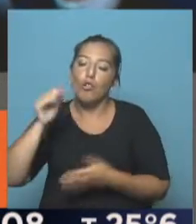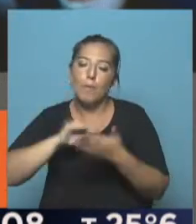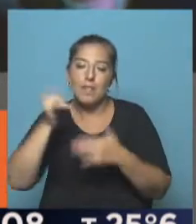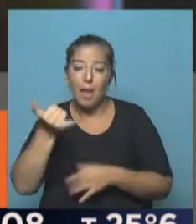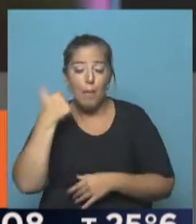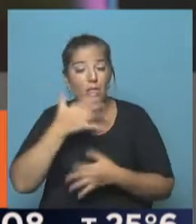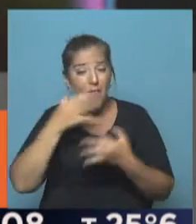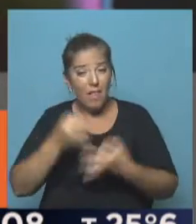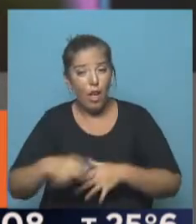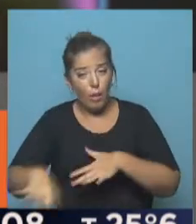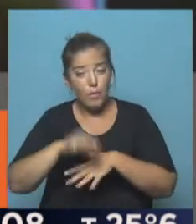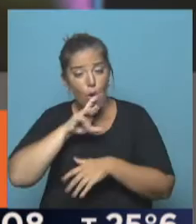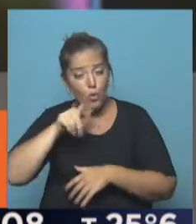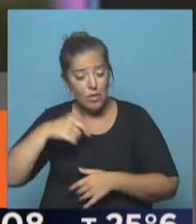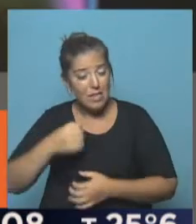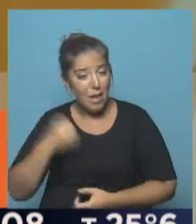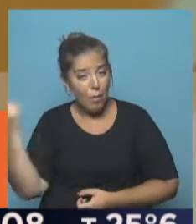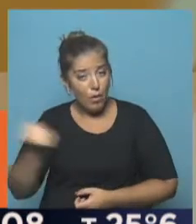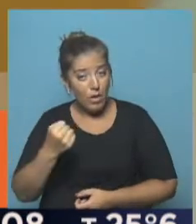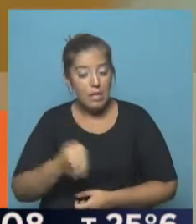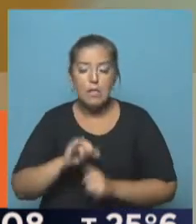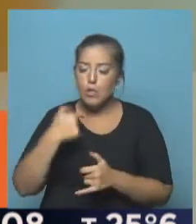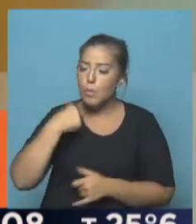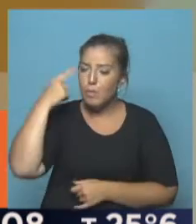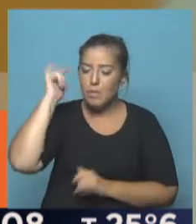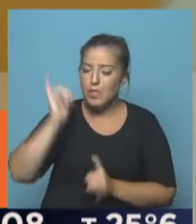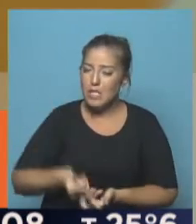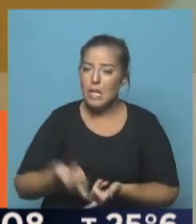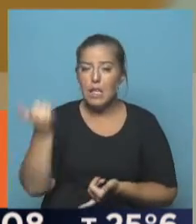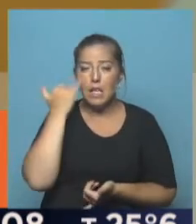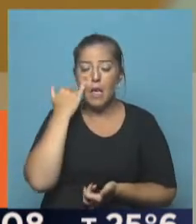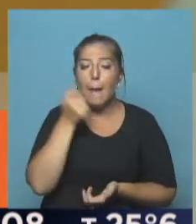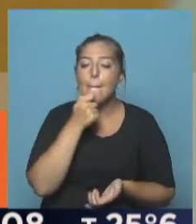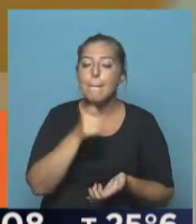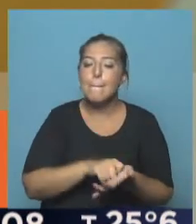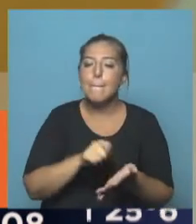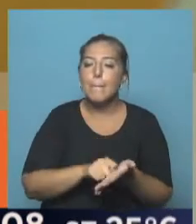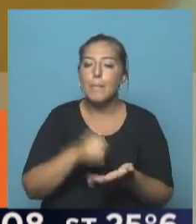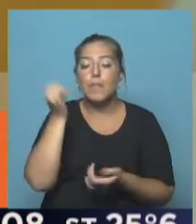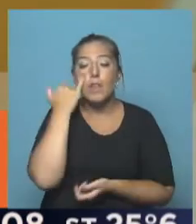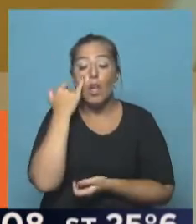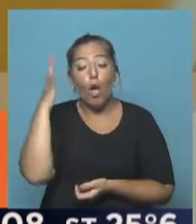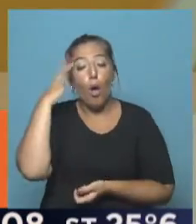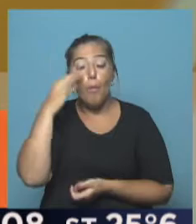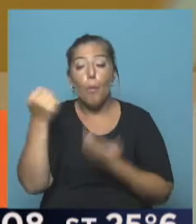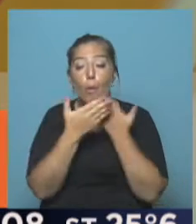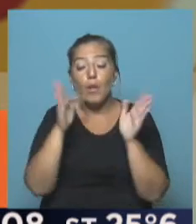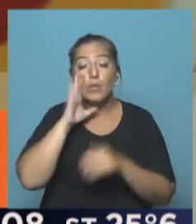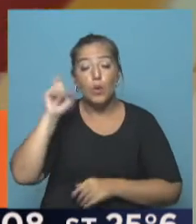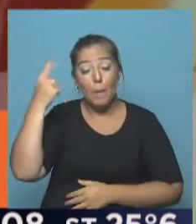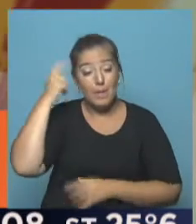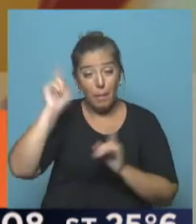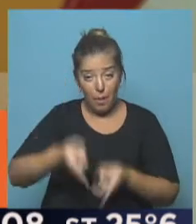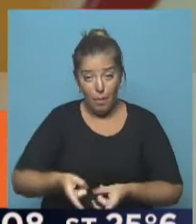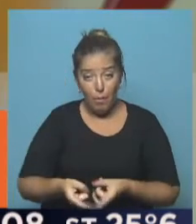profundo realmente el compromiso con los rusos? Yo creo que sí. Y ¿sabes qué? La percepción de los medios y seguramente de la opinión pública norteamericana creo que está pensando lo